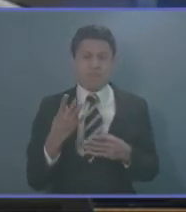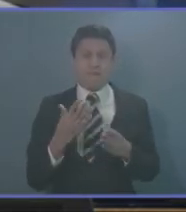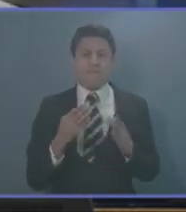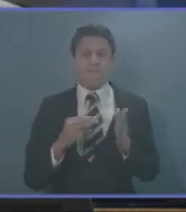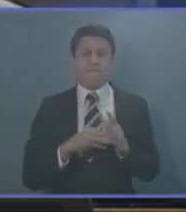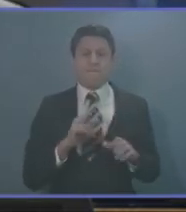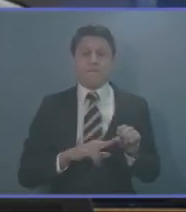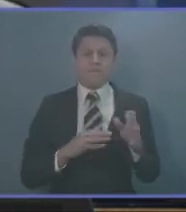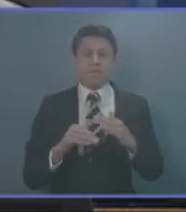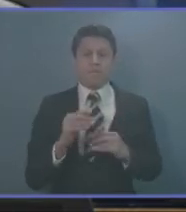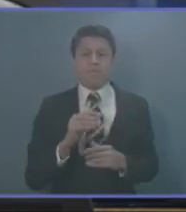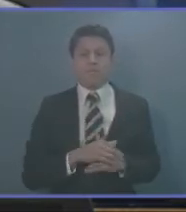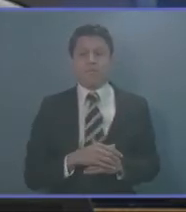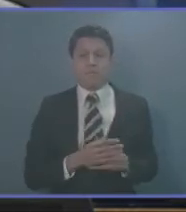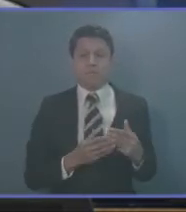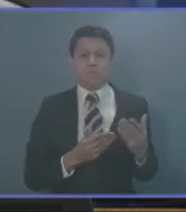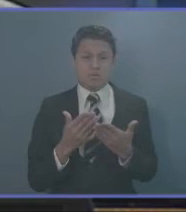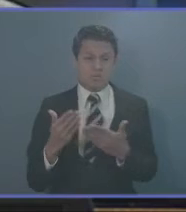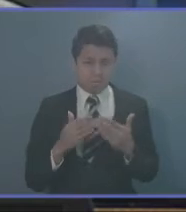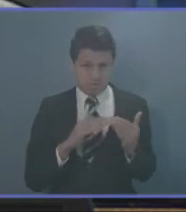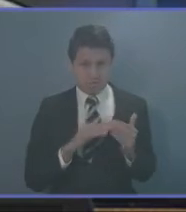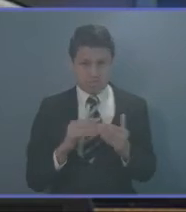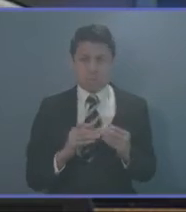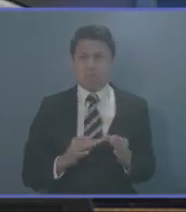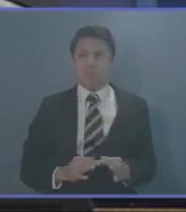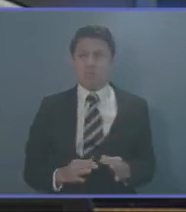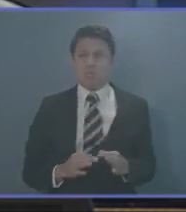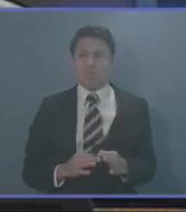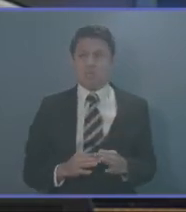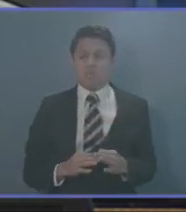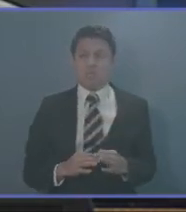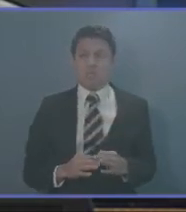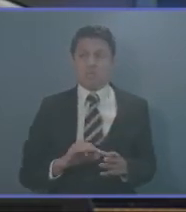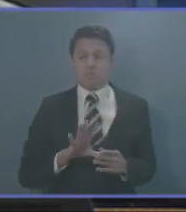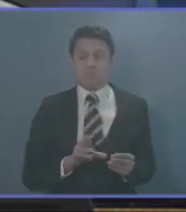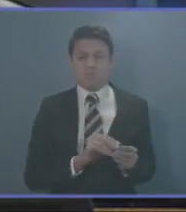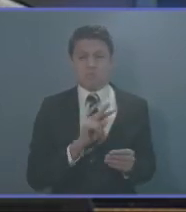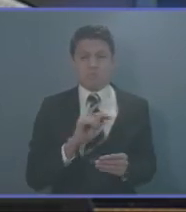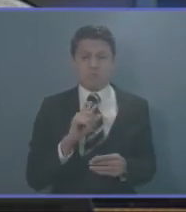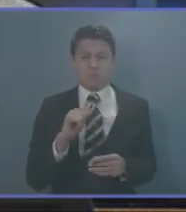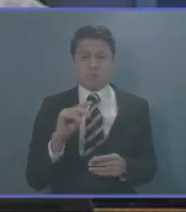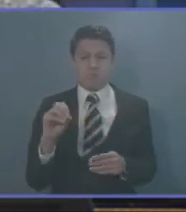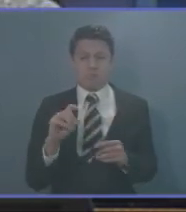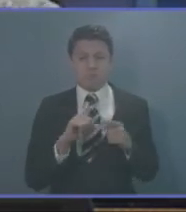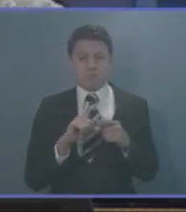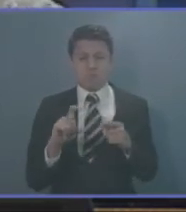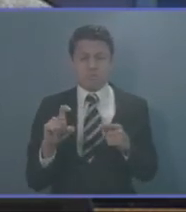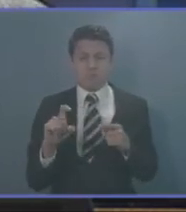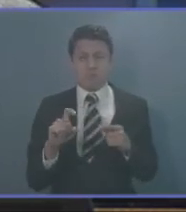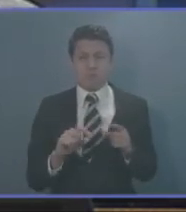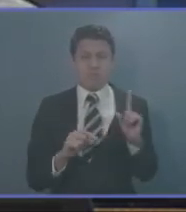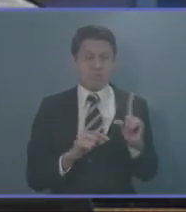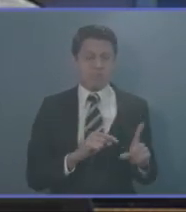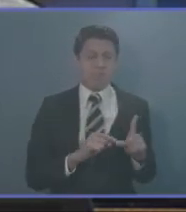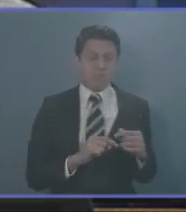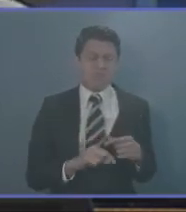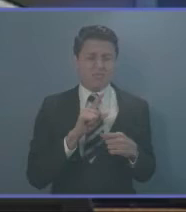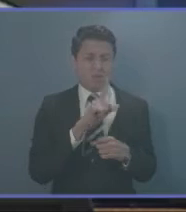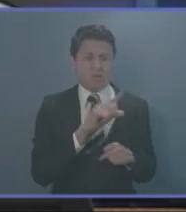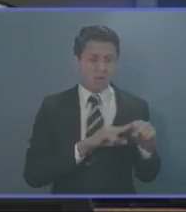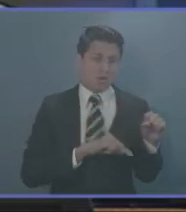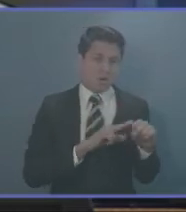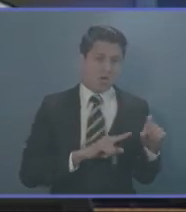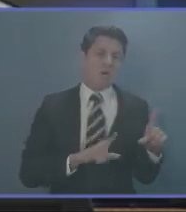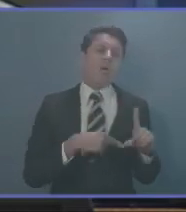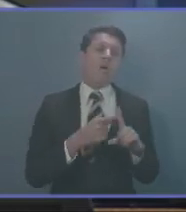dólares. 4. Sector servicios diversos y comercio, capital contable neto, tramo 1. De 1 dólar a